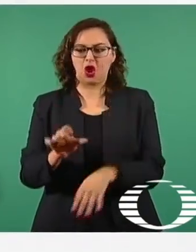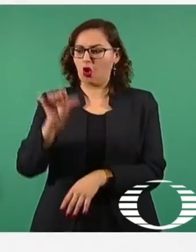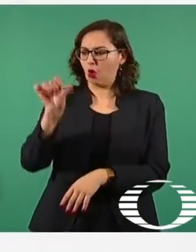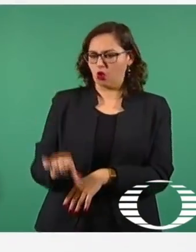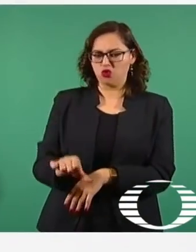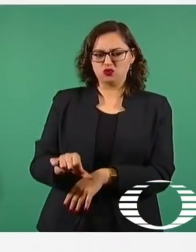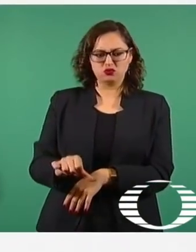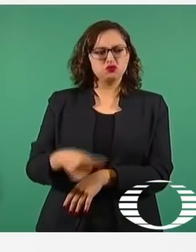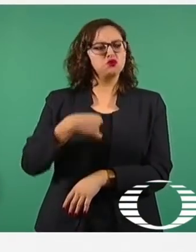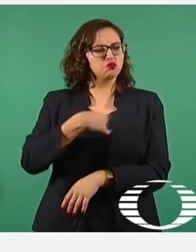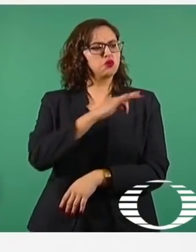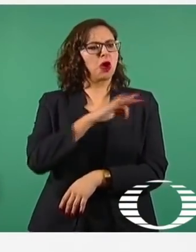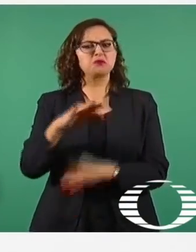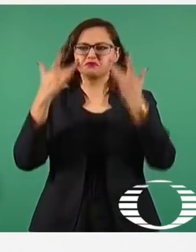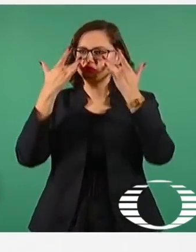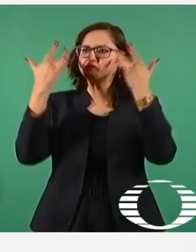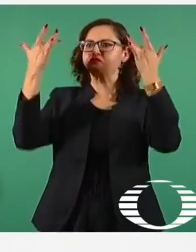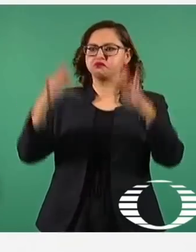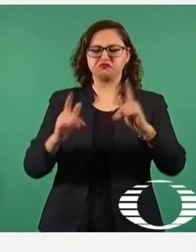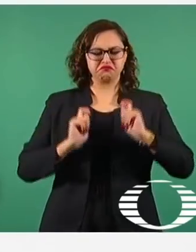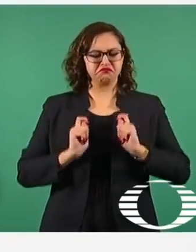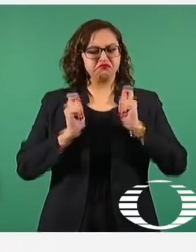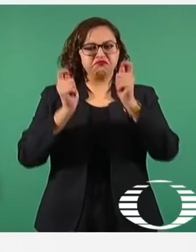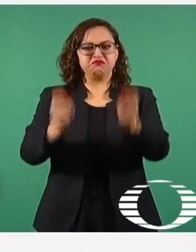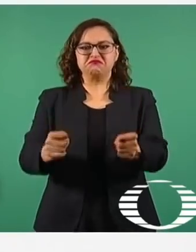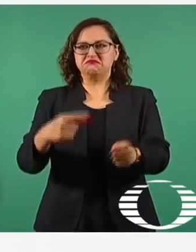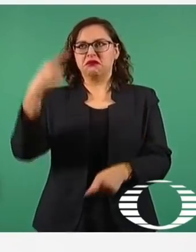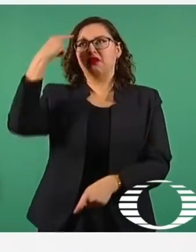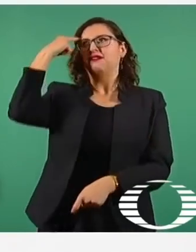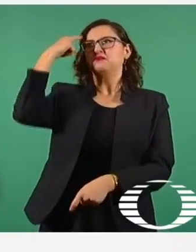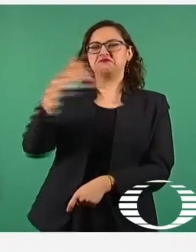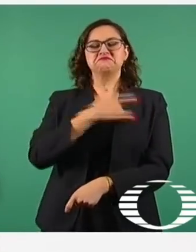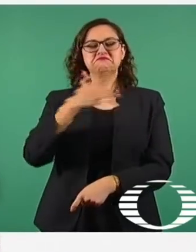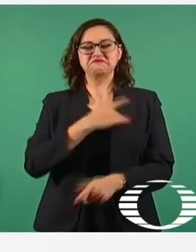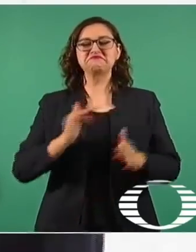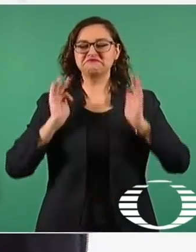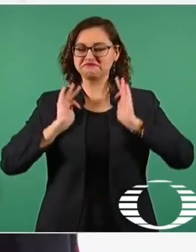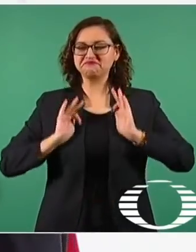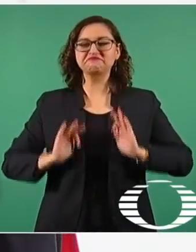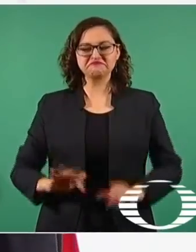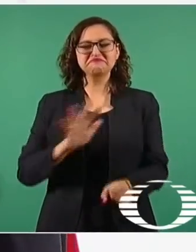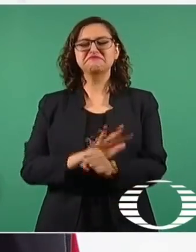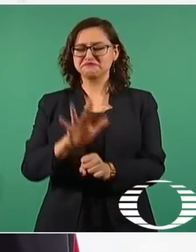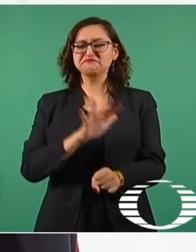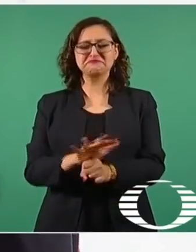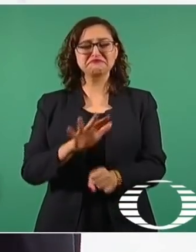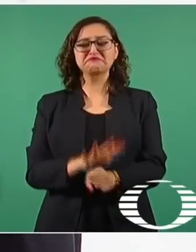la presidencia sin sentirme mal con mi conciencia, que es lo que estimo más importante en mi